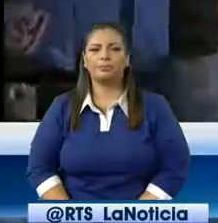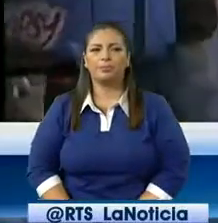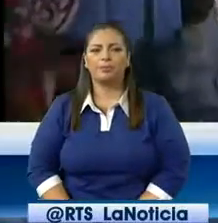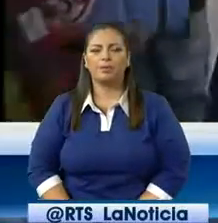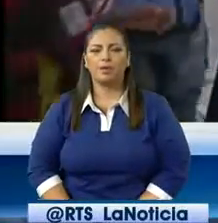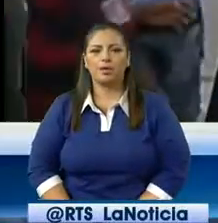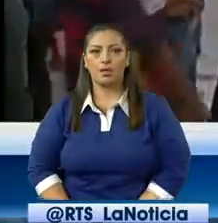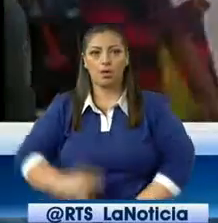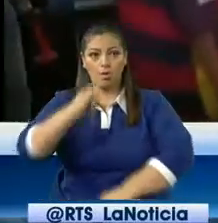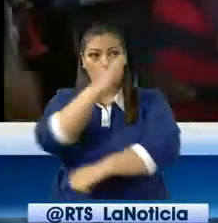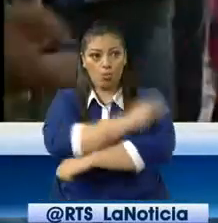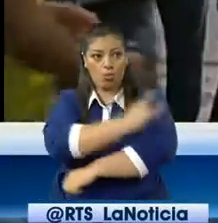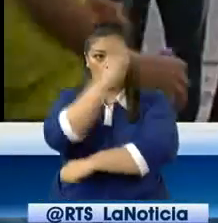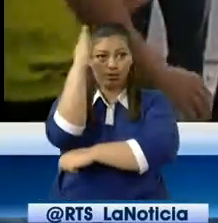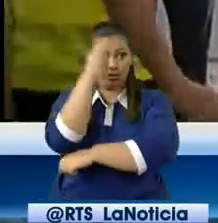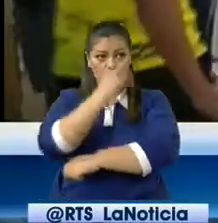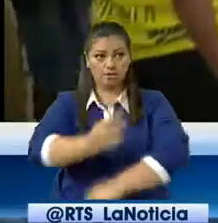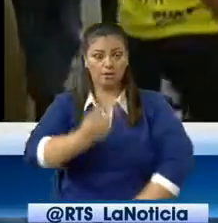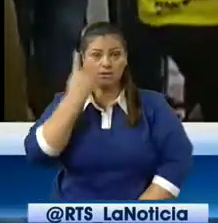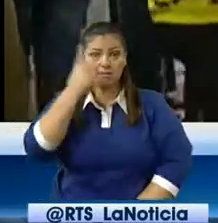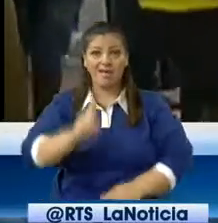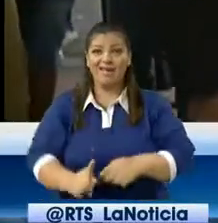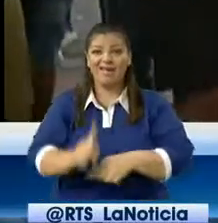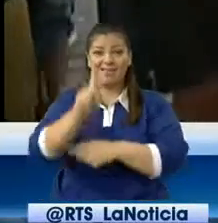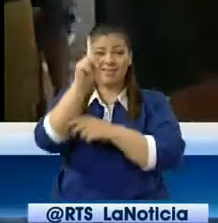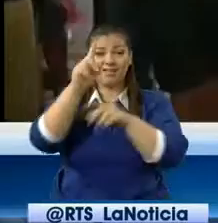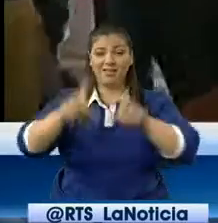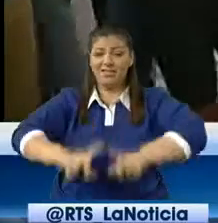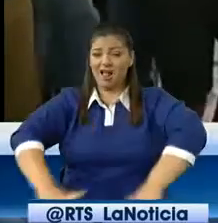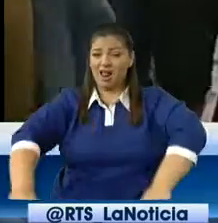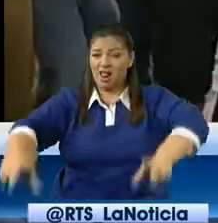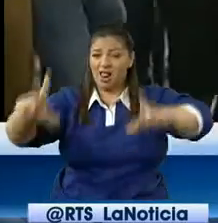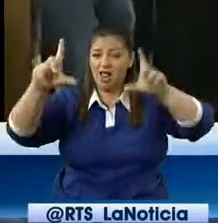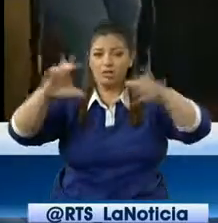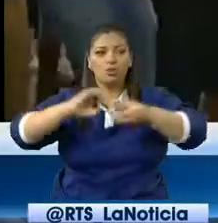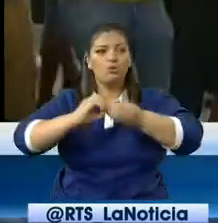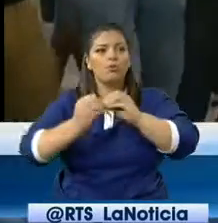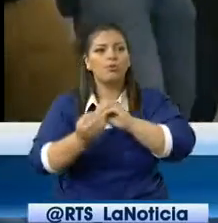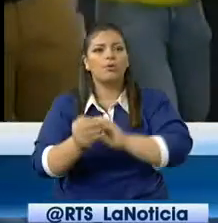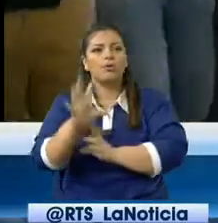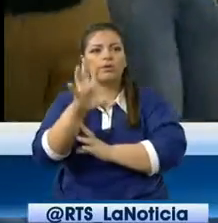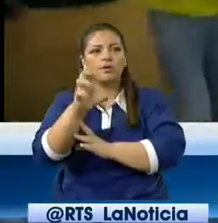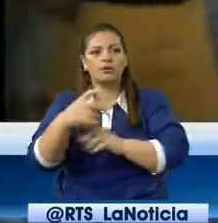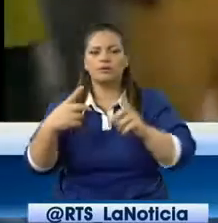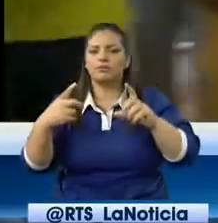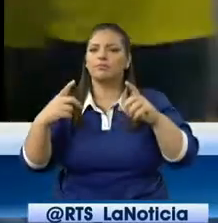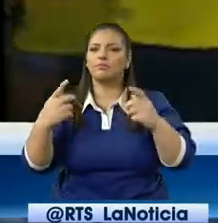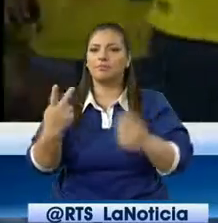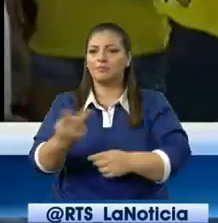En Urdesa, una gigante estrella 15 daba la bienvenida a los seguidores amarillos.